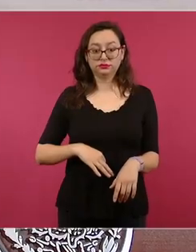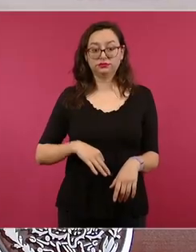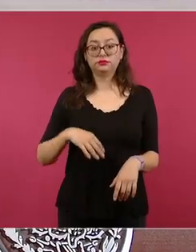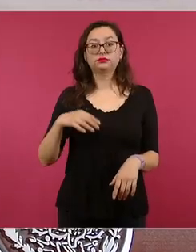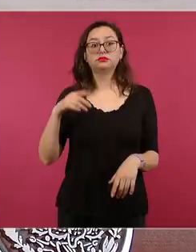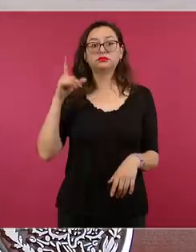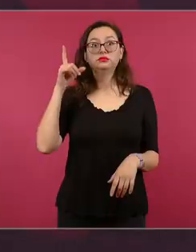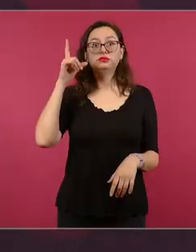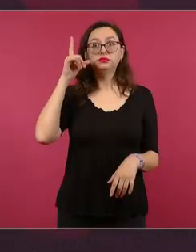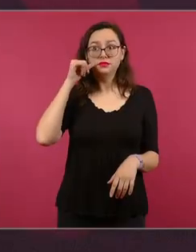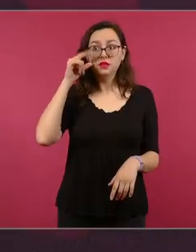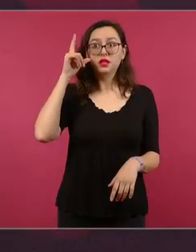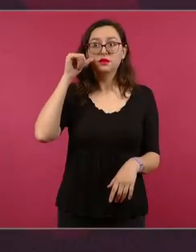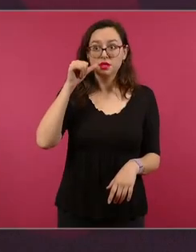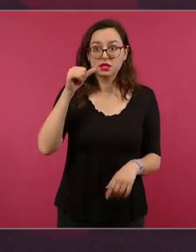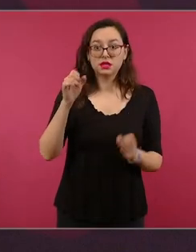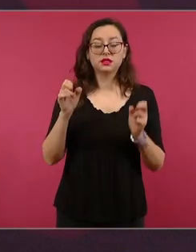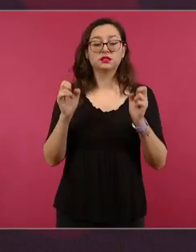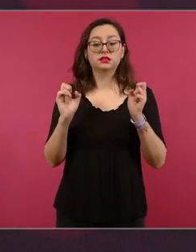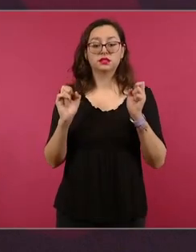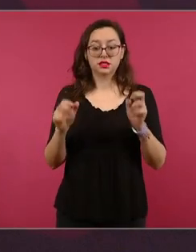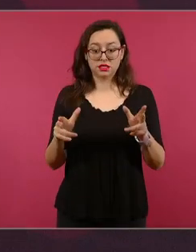pasado mañana Chiapas,